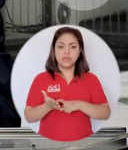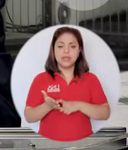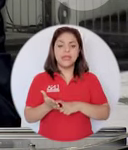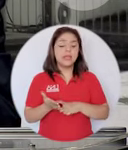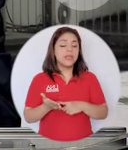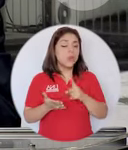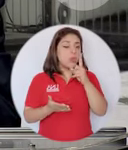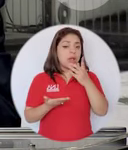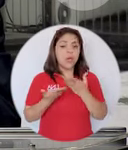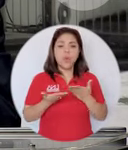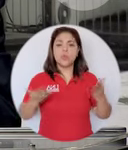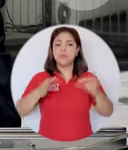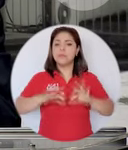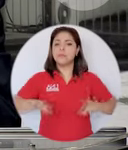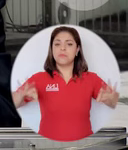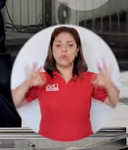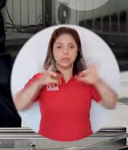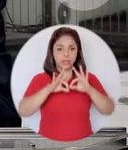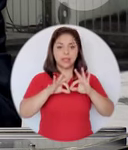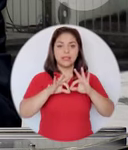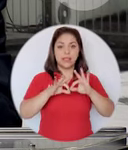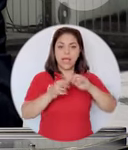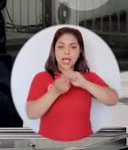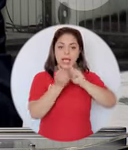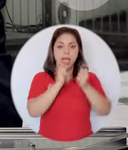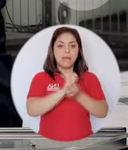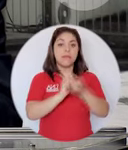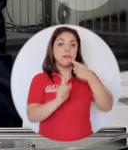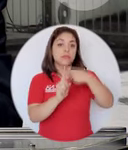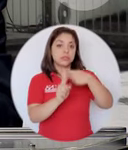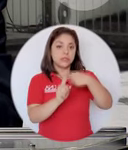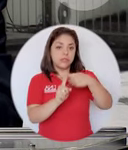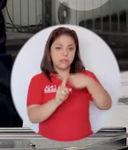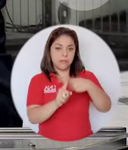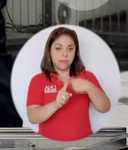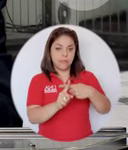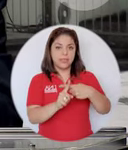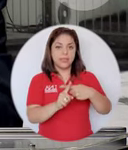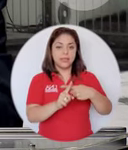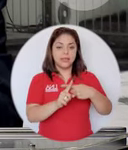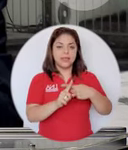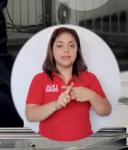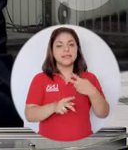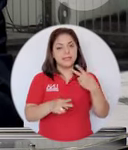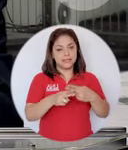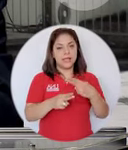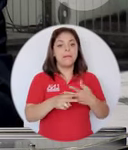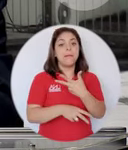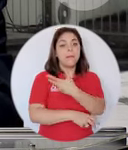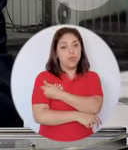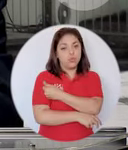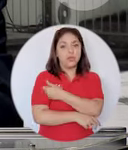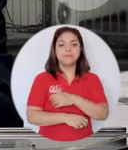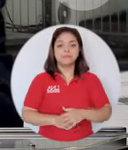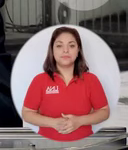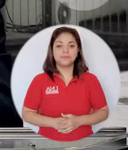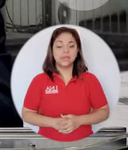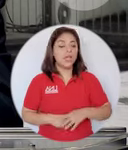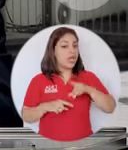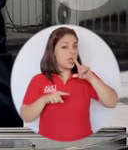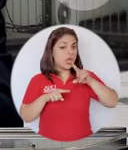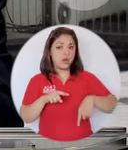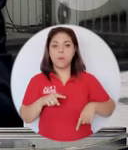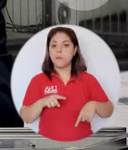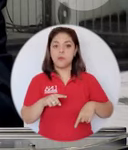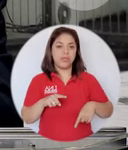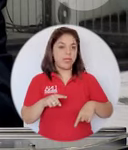de que uno de los pilares fundamentales que ha cambiado positivamente el curso de la humanidad se llaman